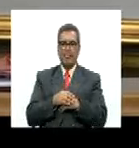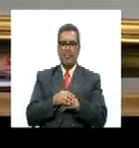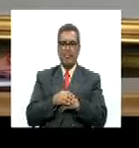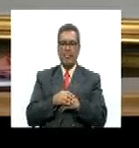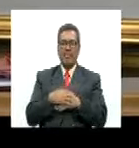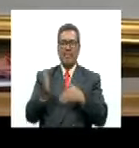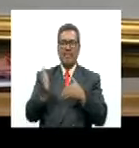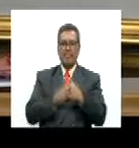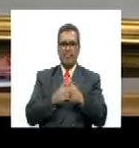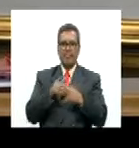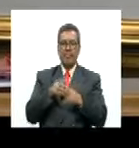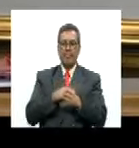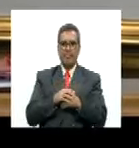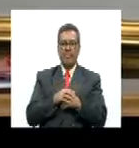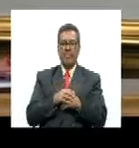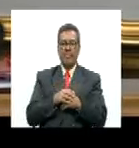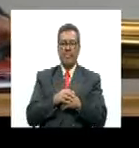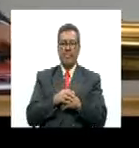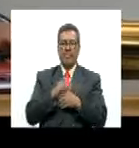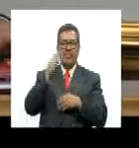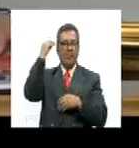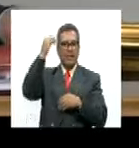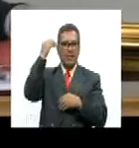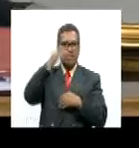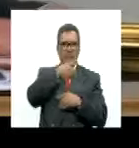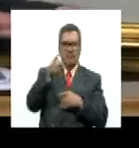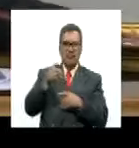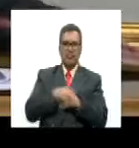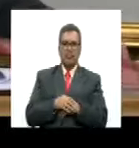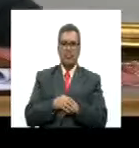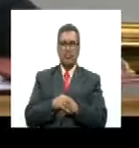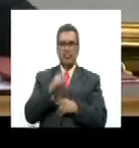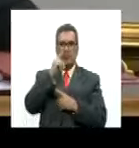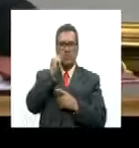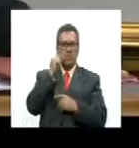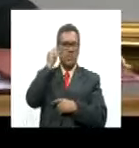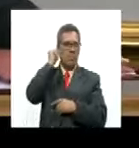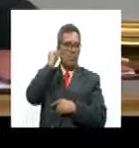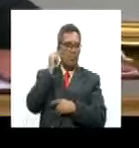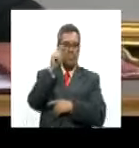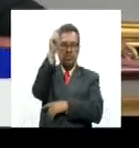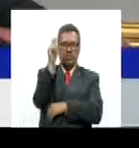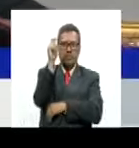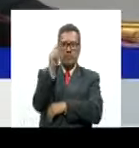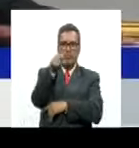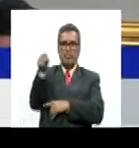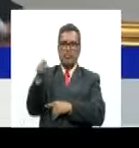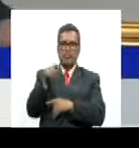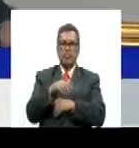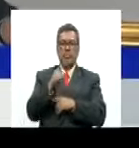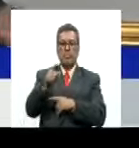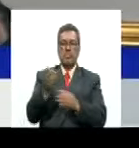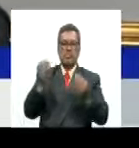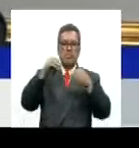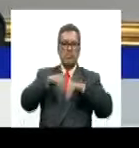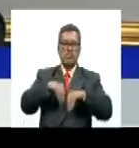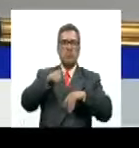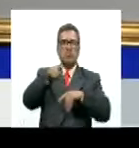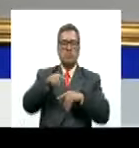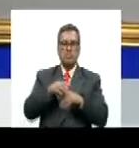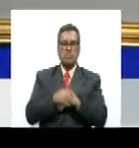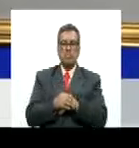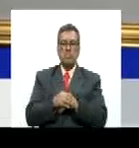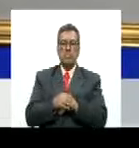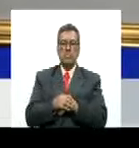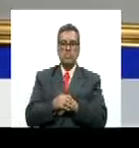Se cierra. En consideración, las honorables diputadas y los honorables diputados que estén a favor